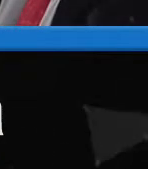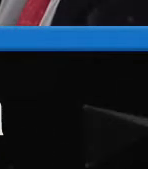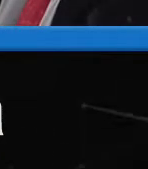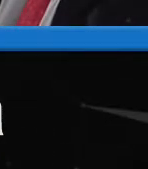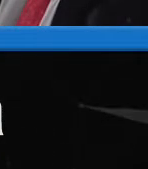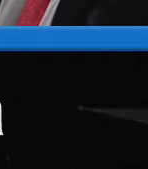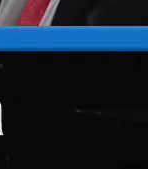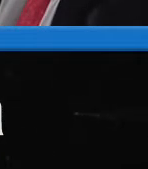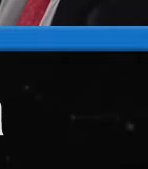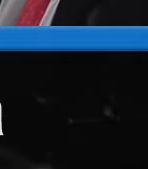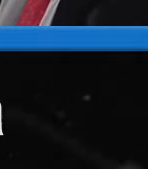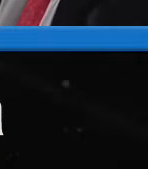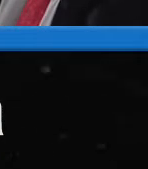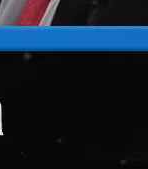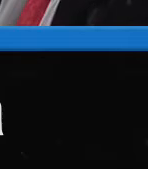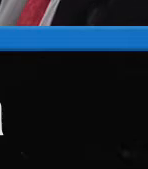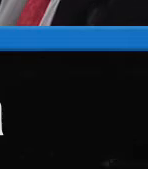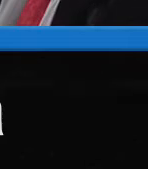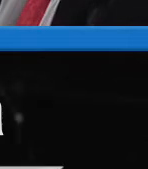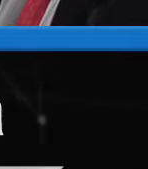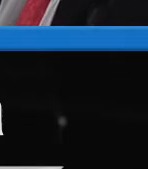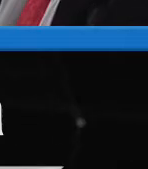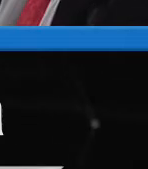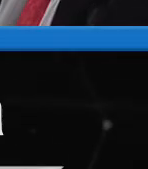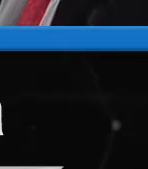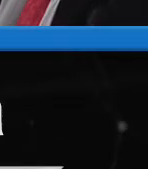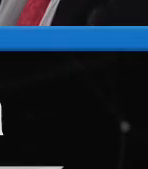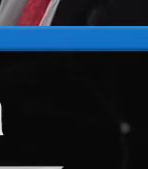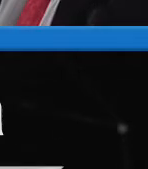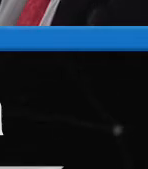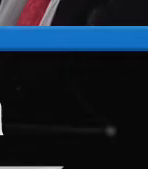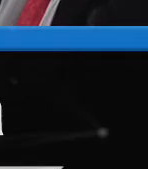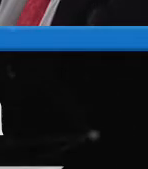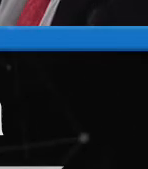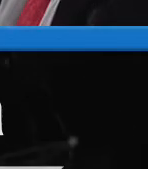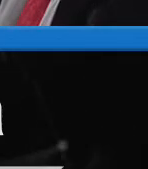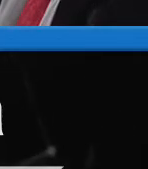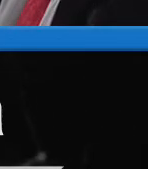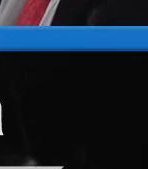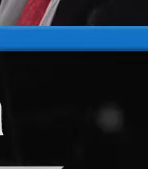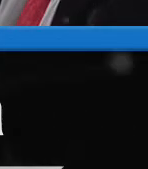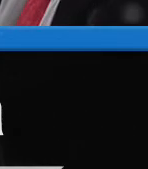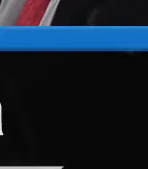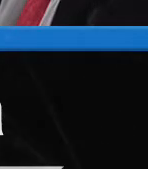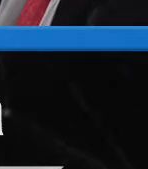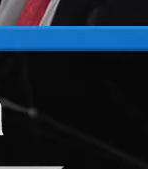Ya estás informado. No olvides darle like a este video, comparte y suscríbete a Escucha Diario.